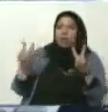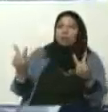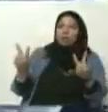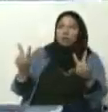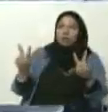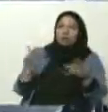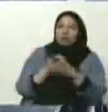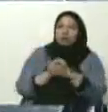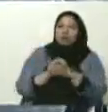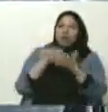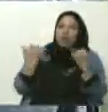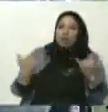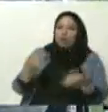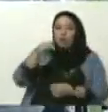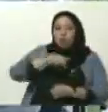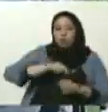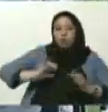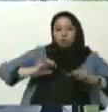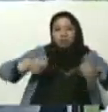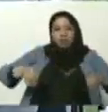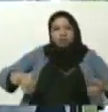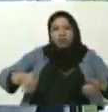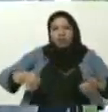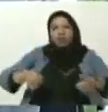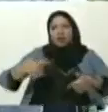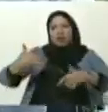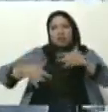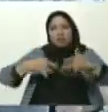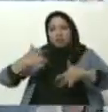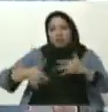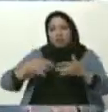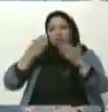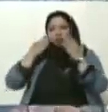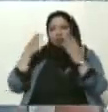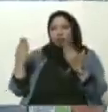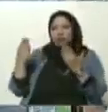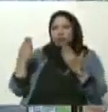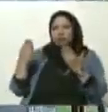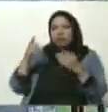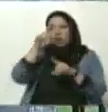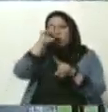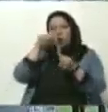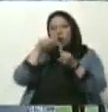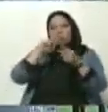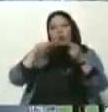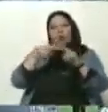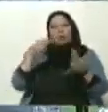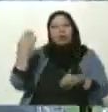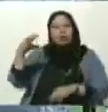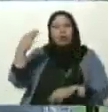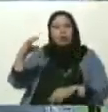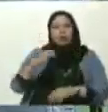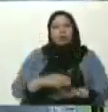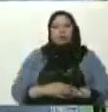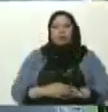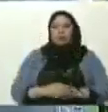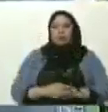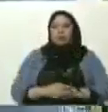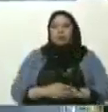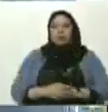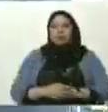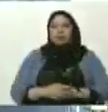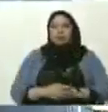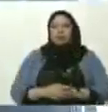se está materializando el día de hoy, y es esta iniciativa que da sin duda alguna un proceso importante,